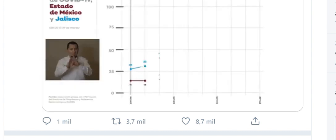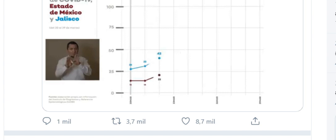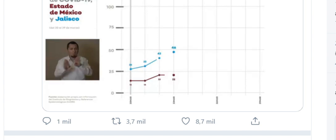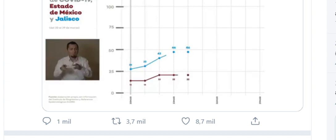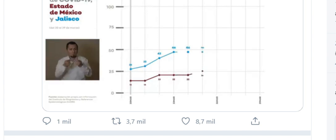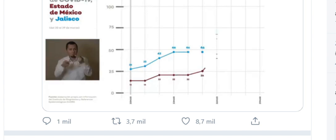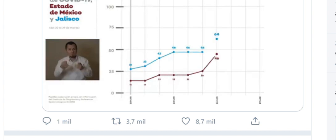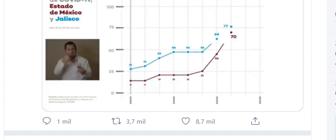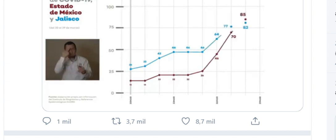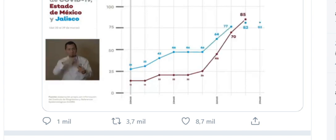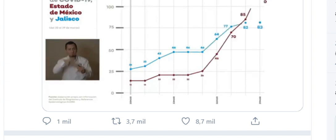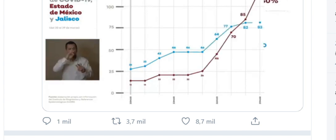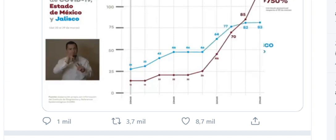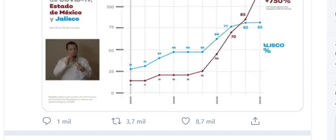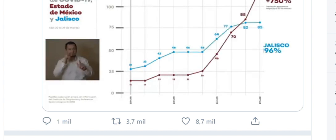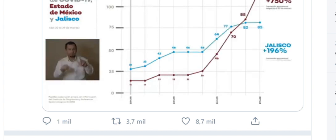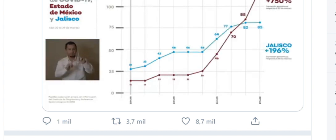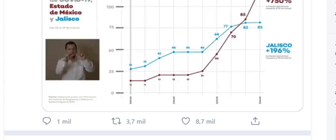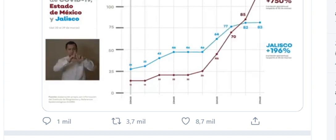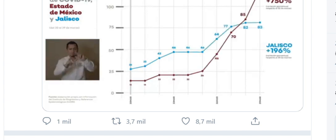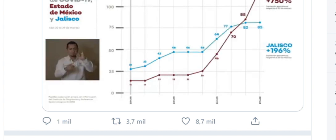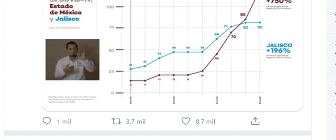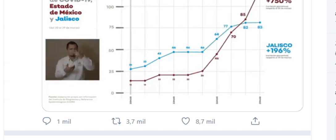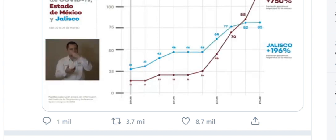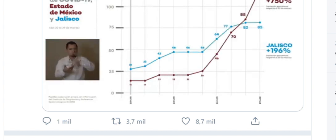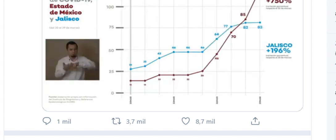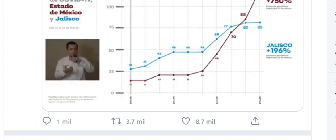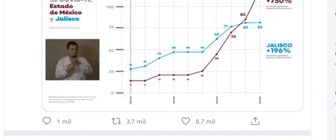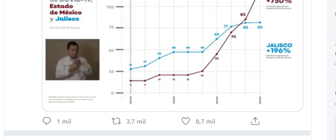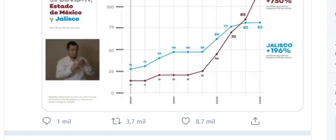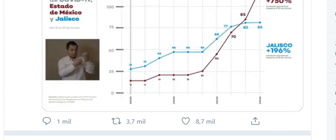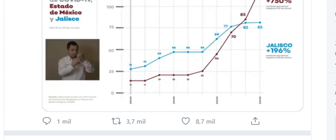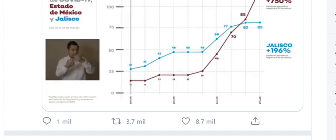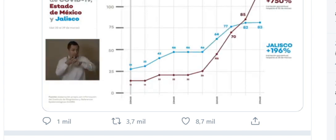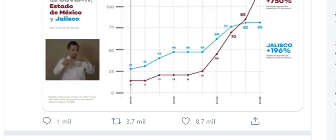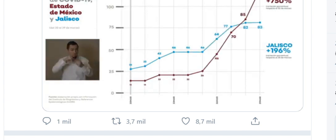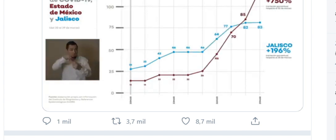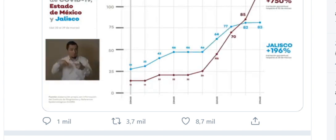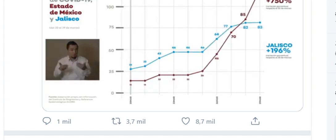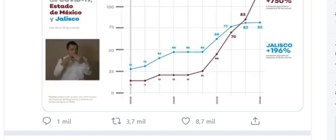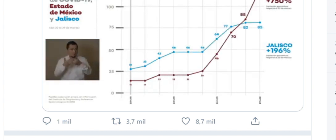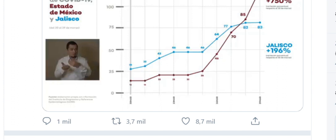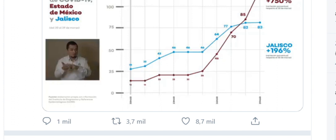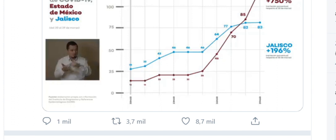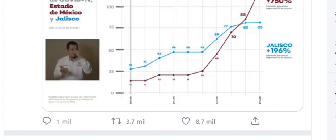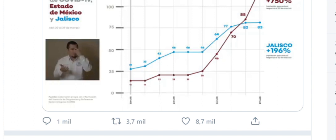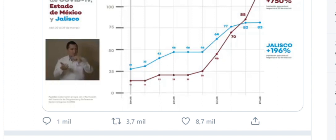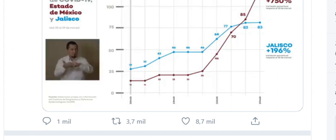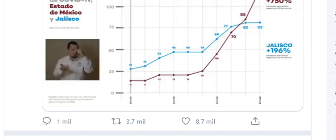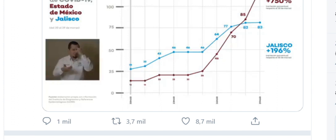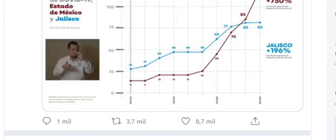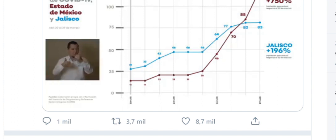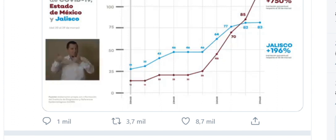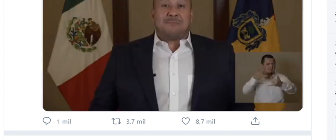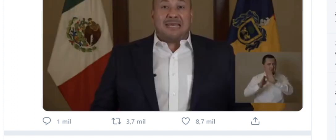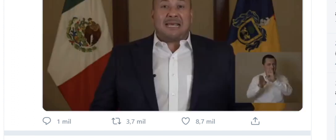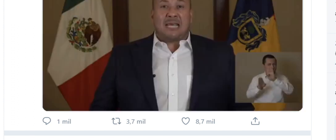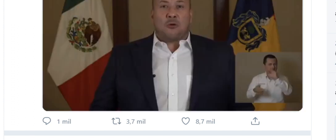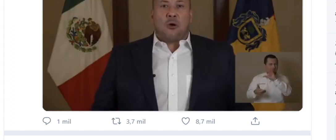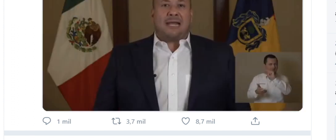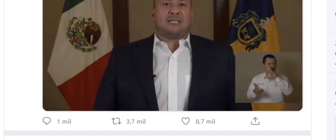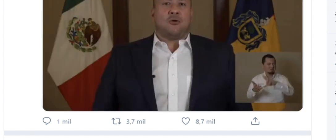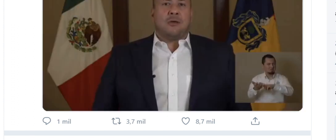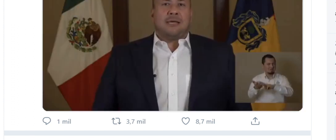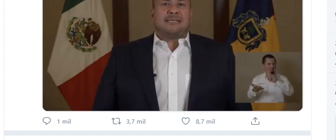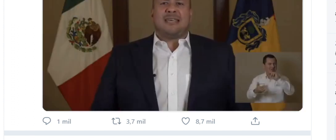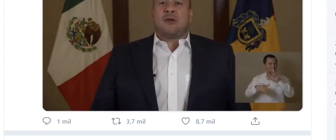la mitad de casos que Jalisco, hoy ya no supera y su velocidad de contagios fue casi 4 veces mayor que la nuestra. Las medidas